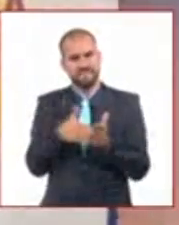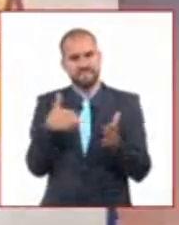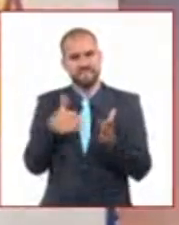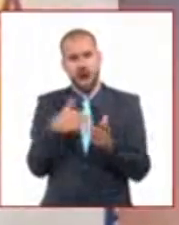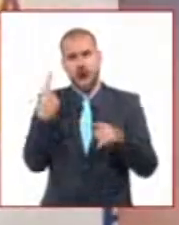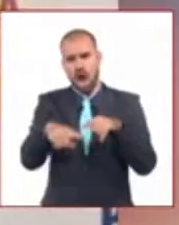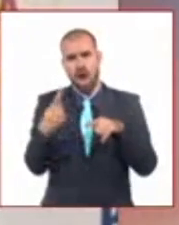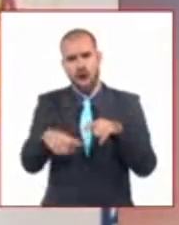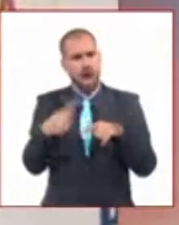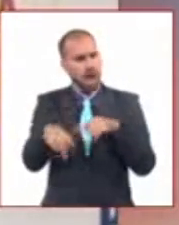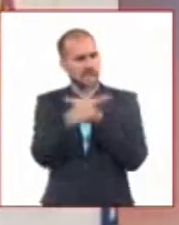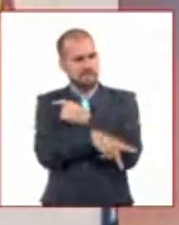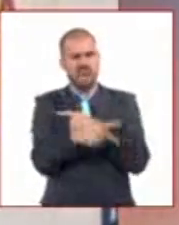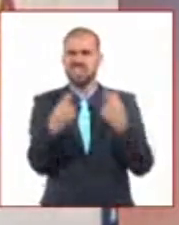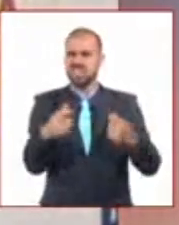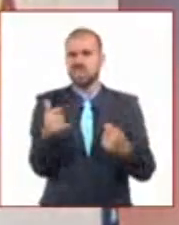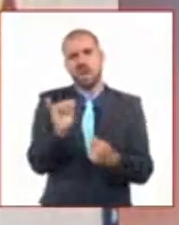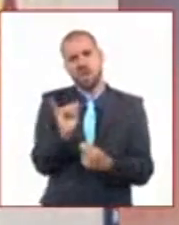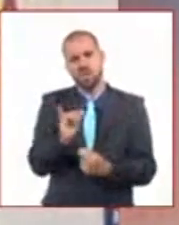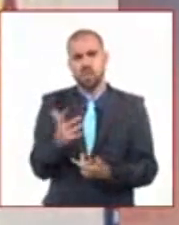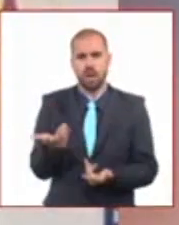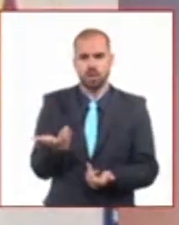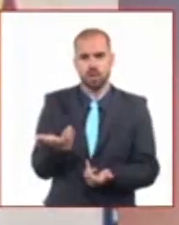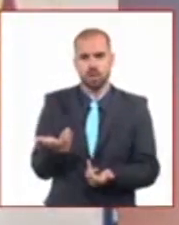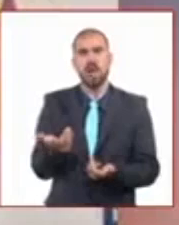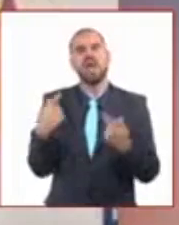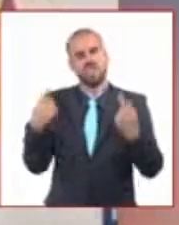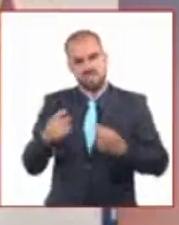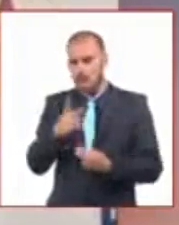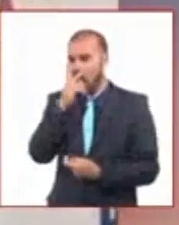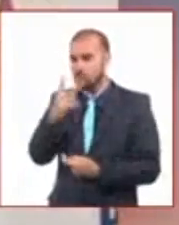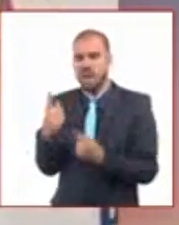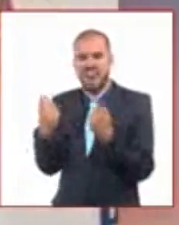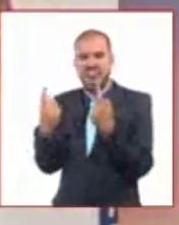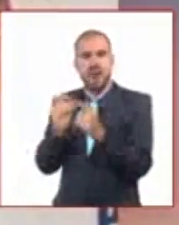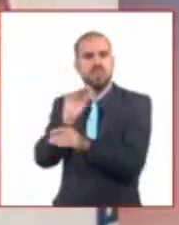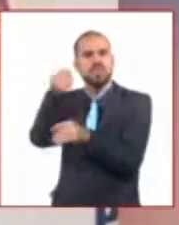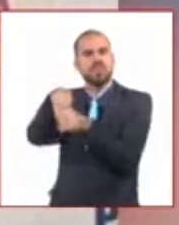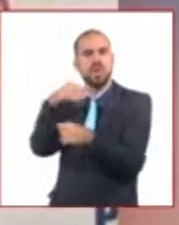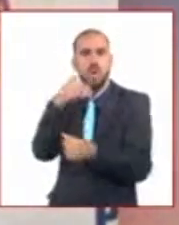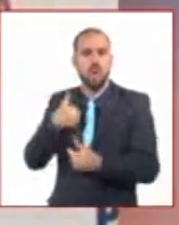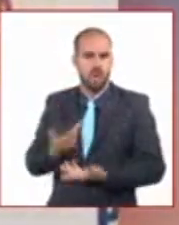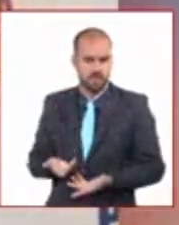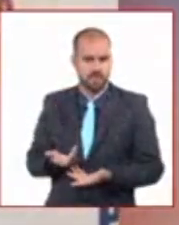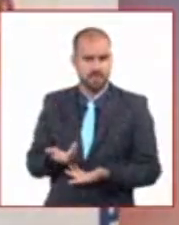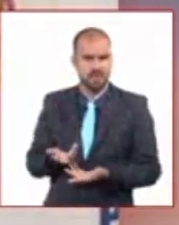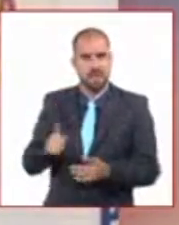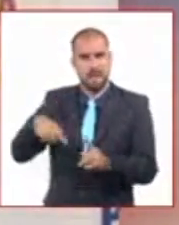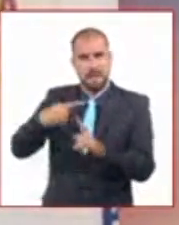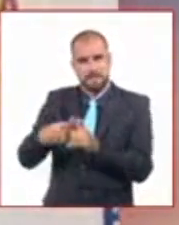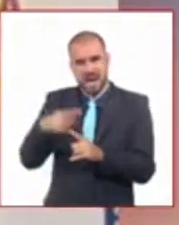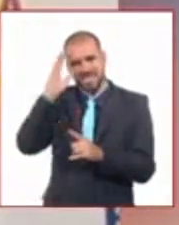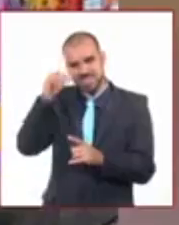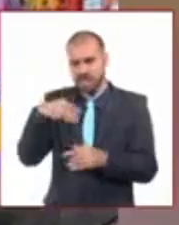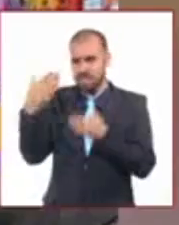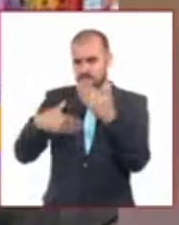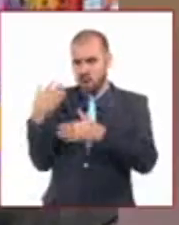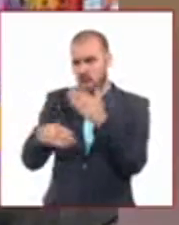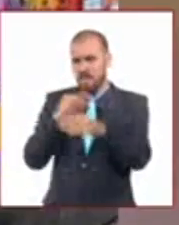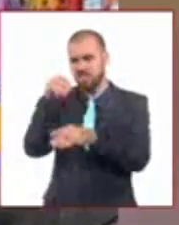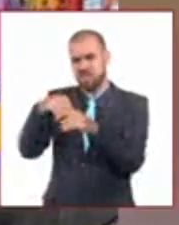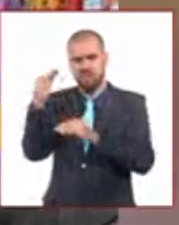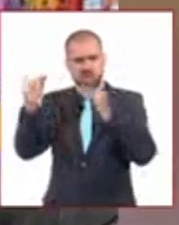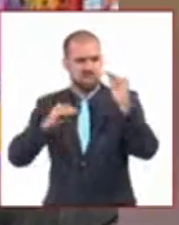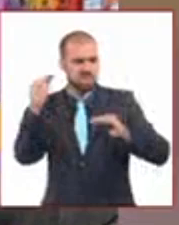otros países debería de entender a las necesidades y a las injusticias que se dan a cabo dentro de este propio país